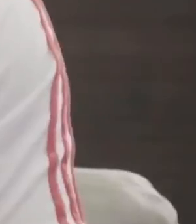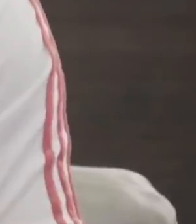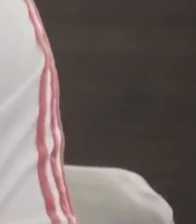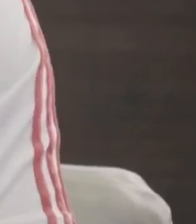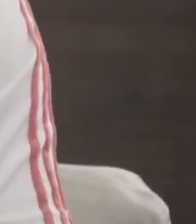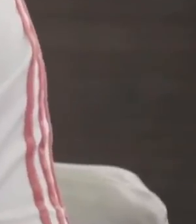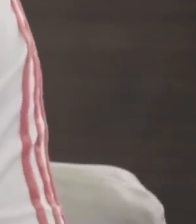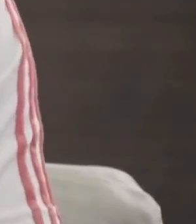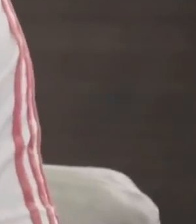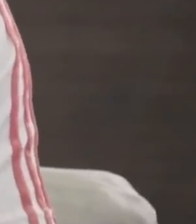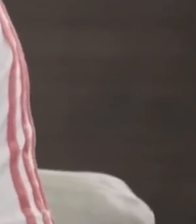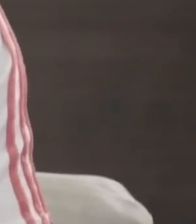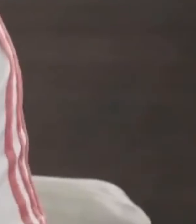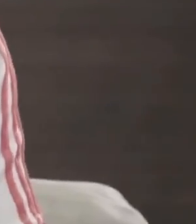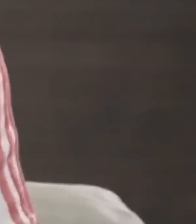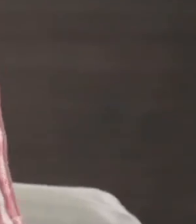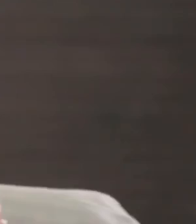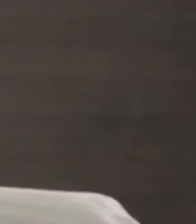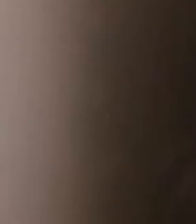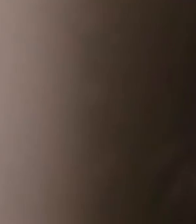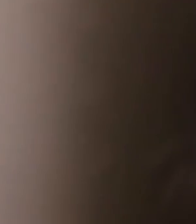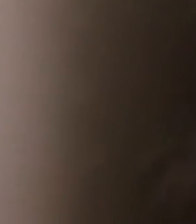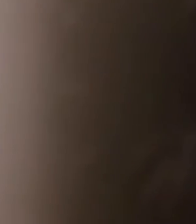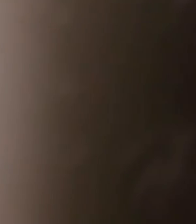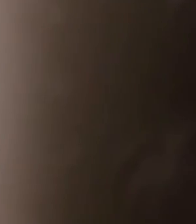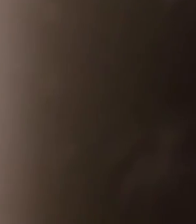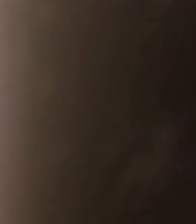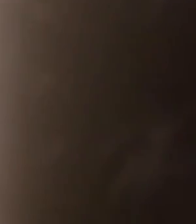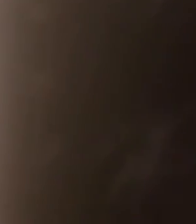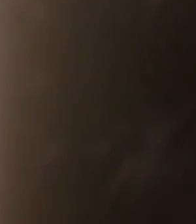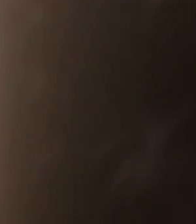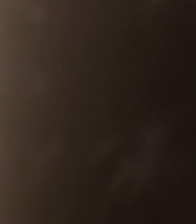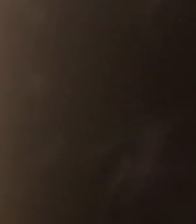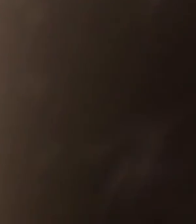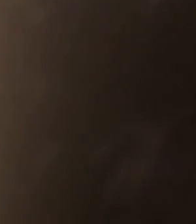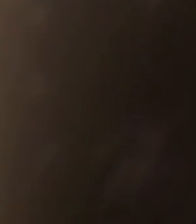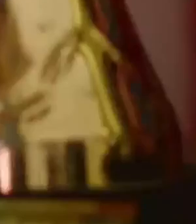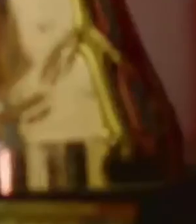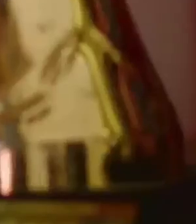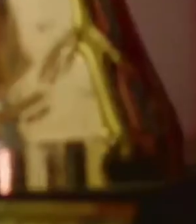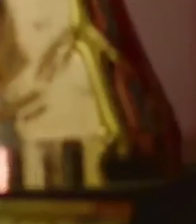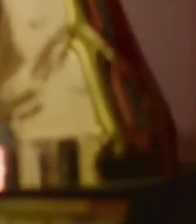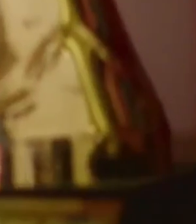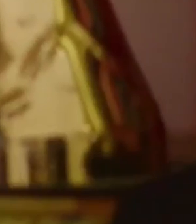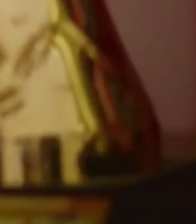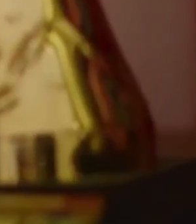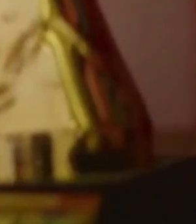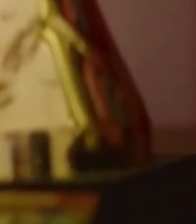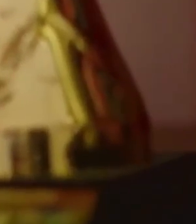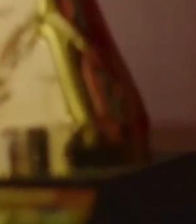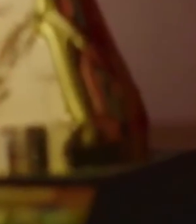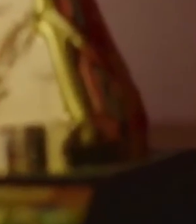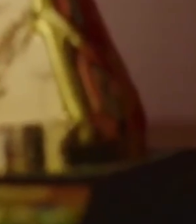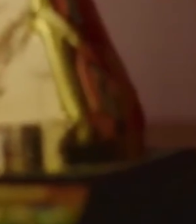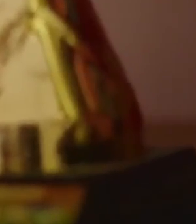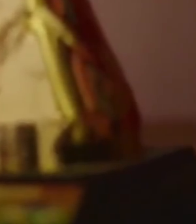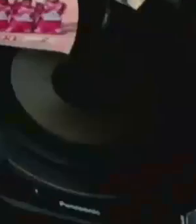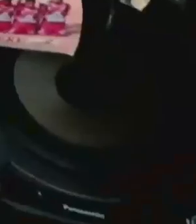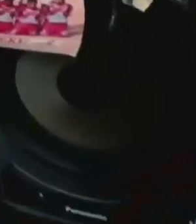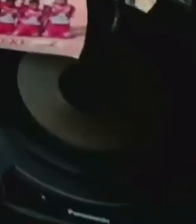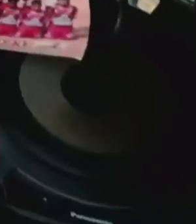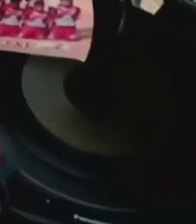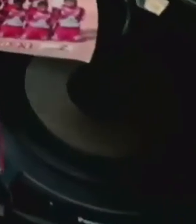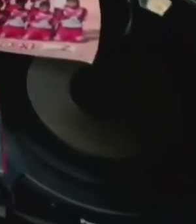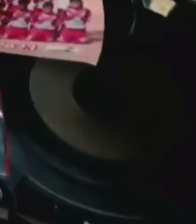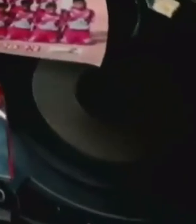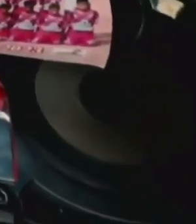Y fue cuando mejor me fui. Yo sé que es una equivocación, pero yo lo único que yo pido es